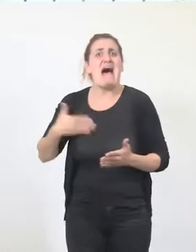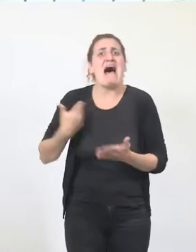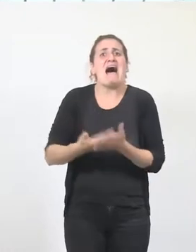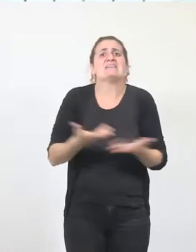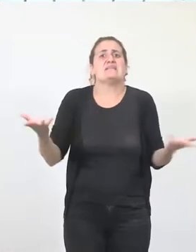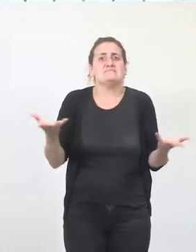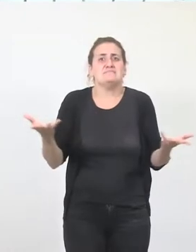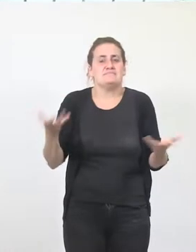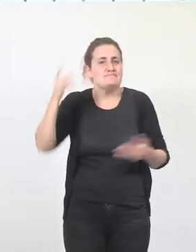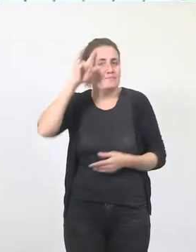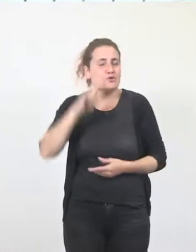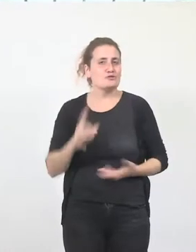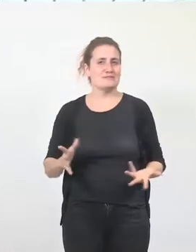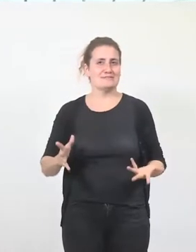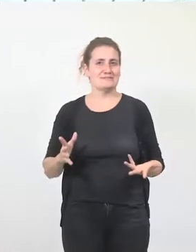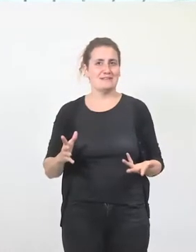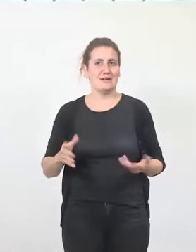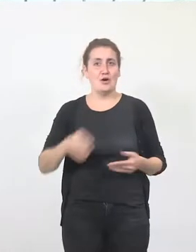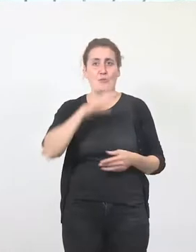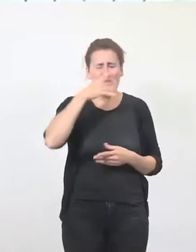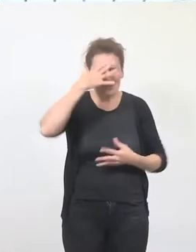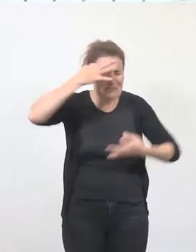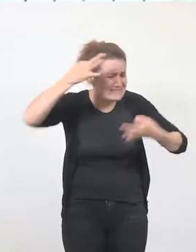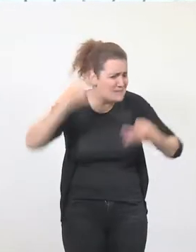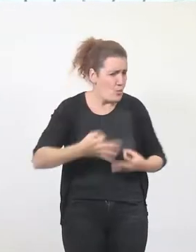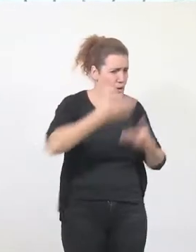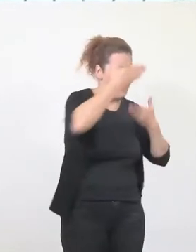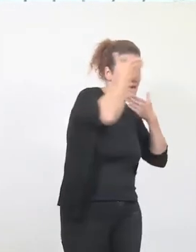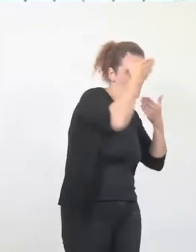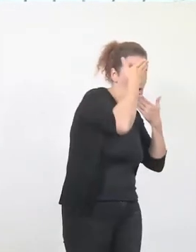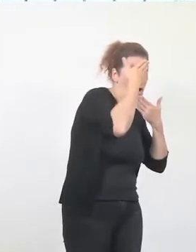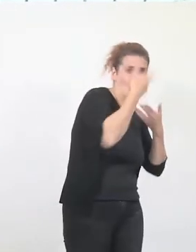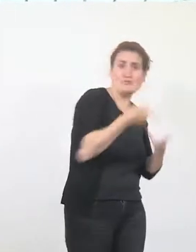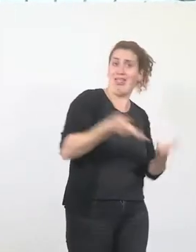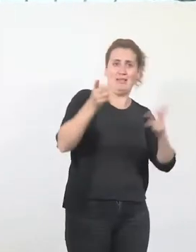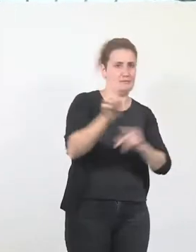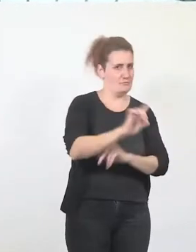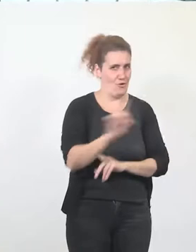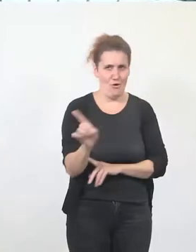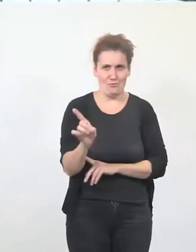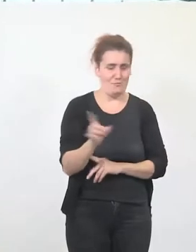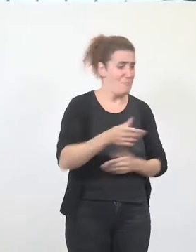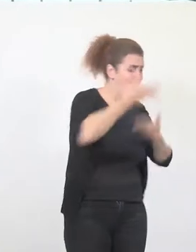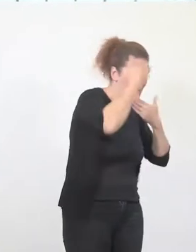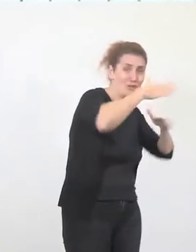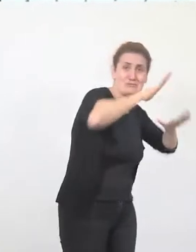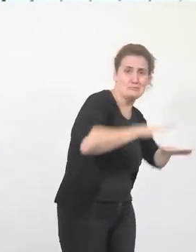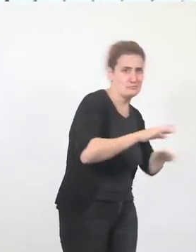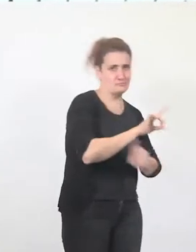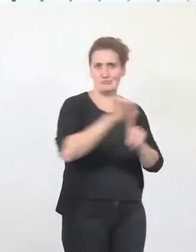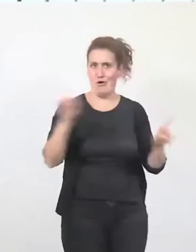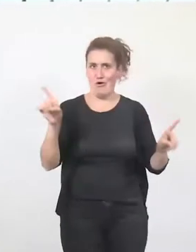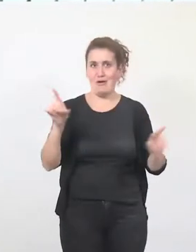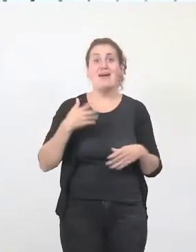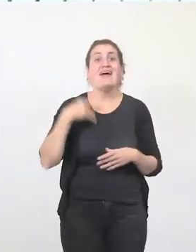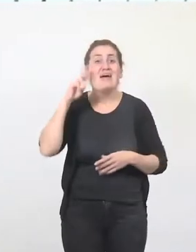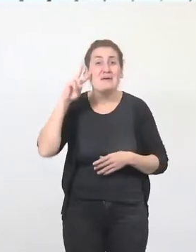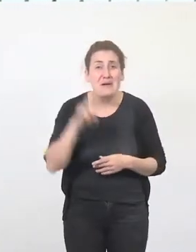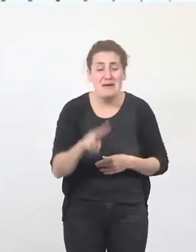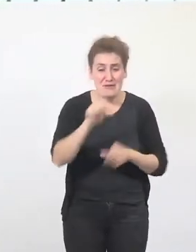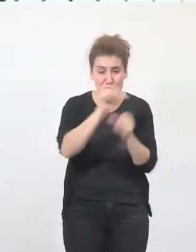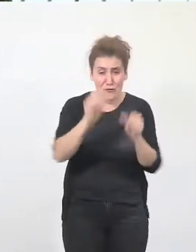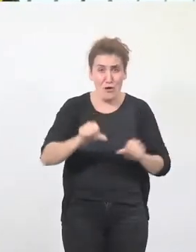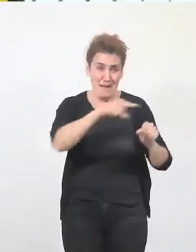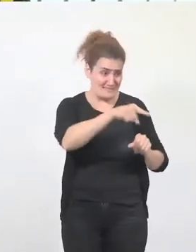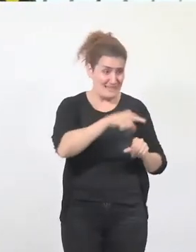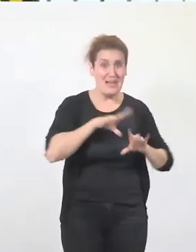hasta cuándo, porque yo estoy segura de que Marruecos no va a cesar. O sea, no van a parar. Y si van a ver que esas